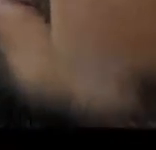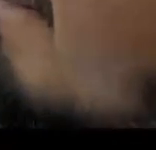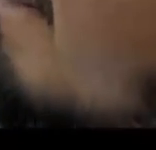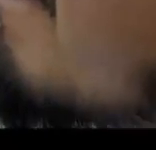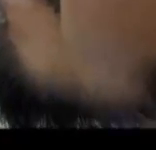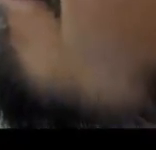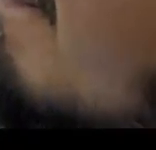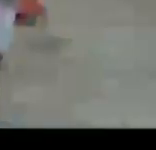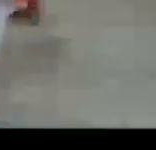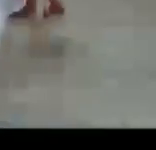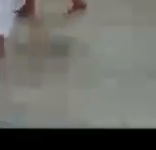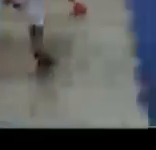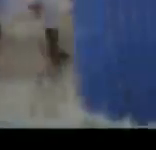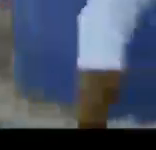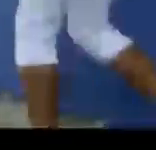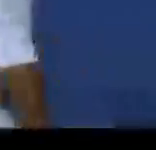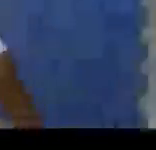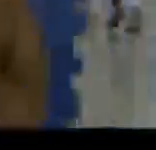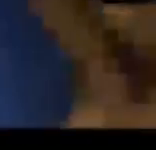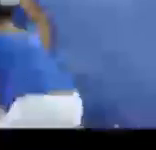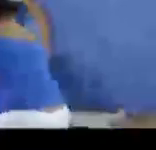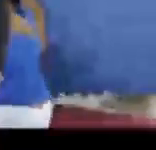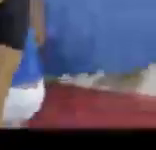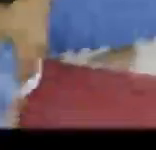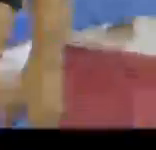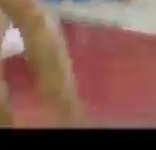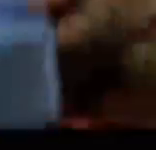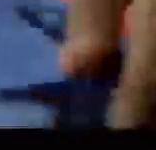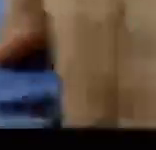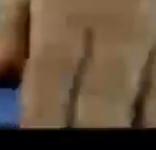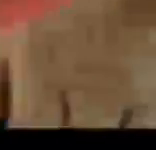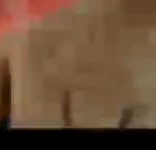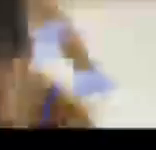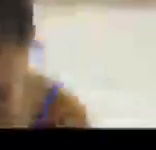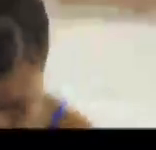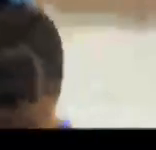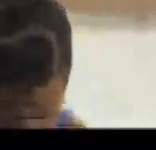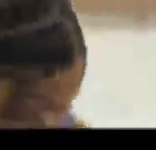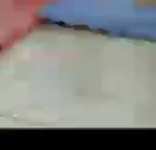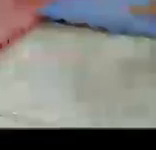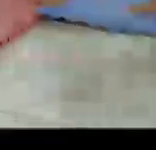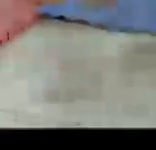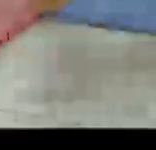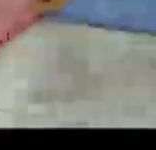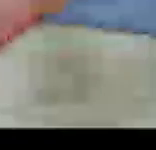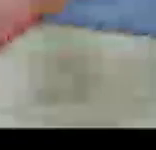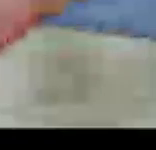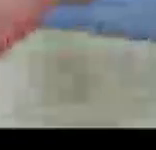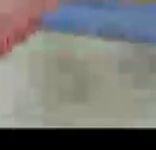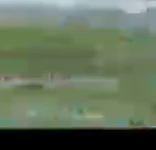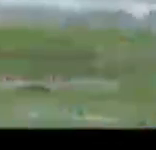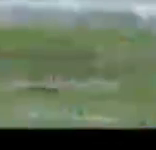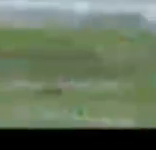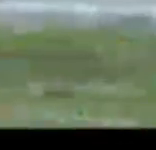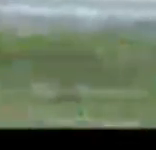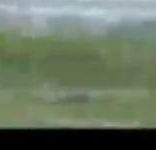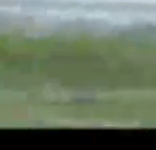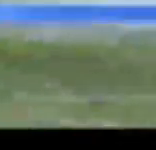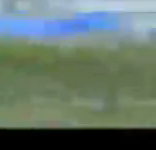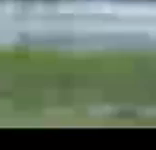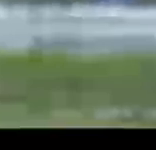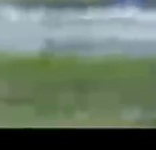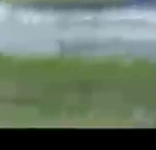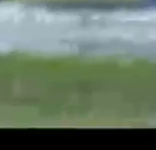eso me da mucha satisfacción. Quiero dejar una marca, una huella que valga la pena recordar. Que este deporte se quede aquí en Catamayo. Les